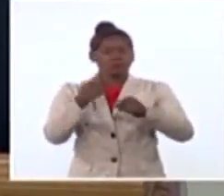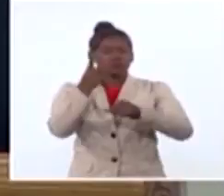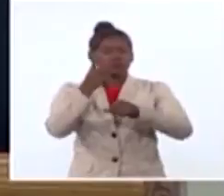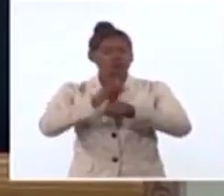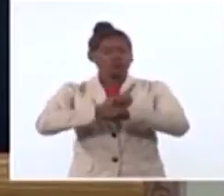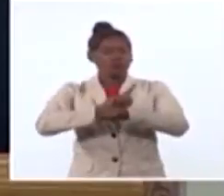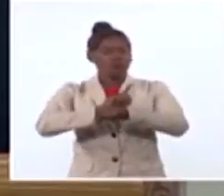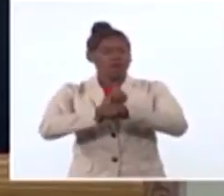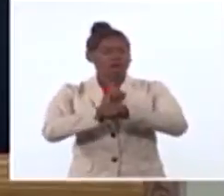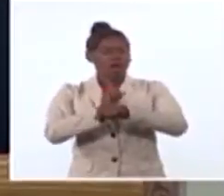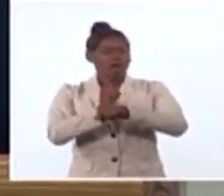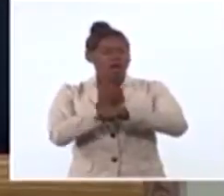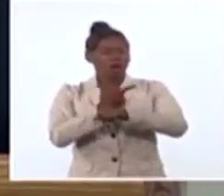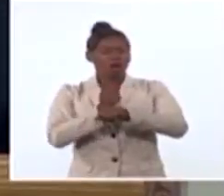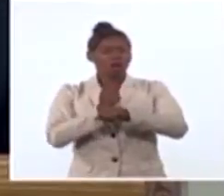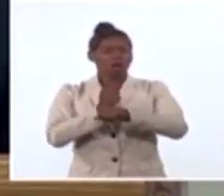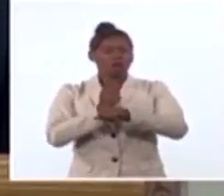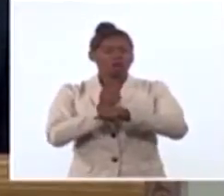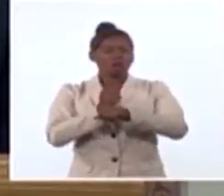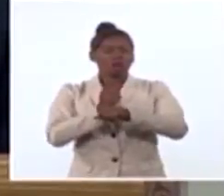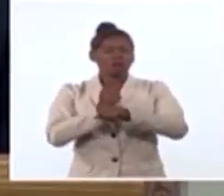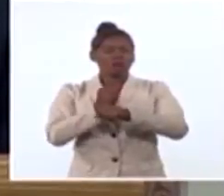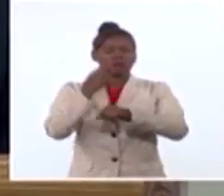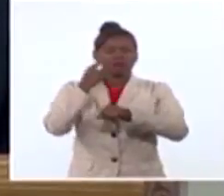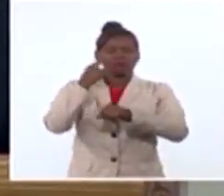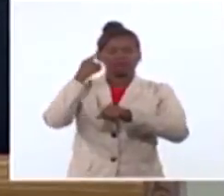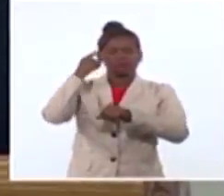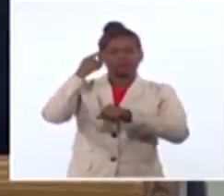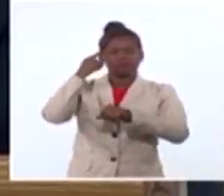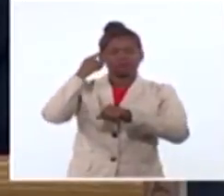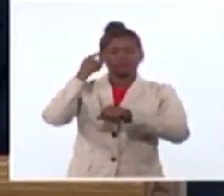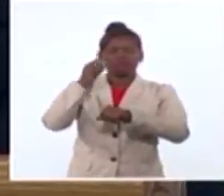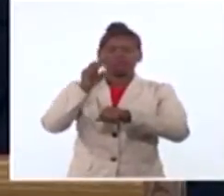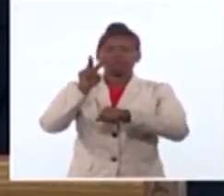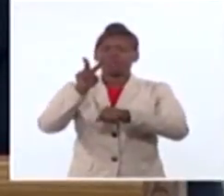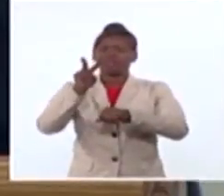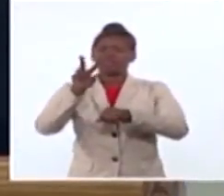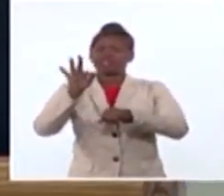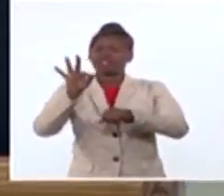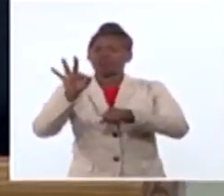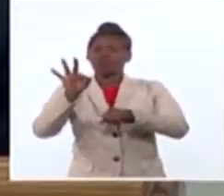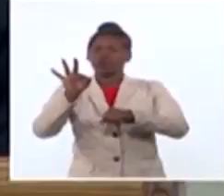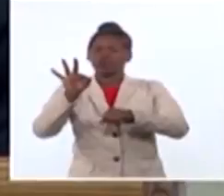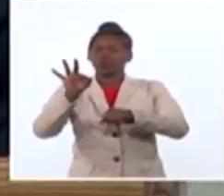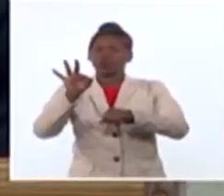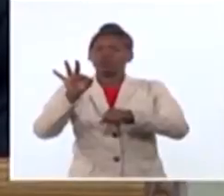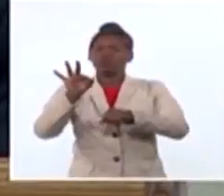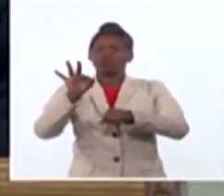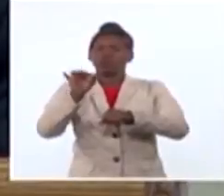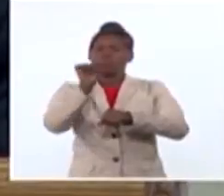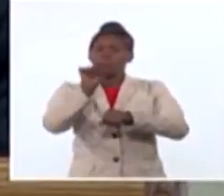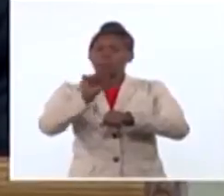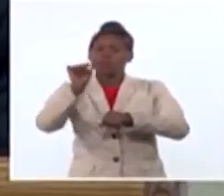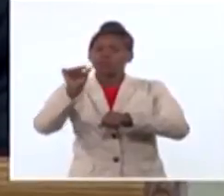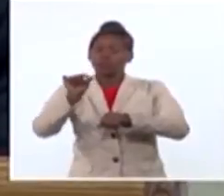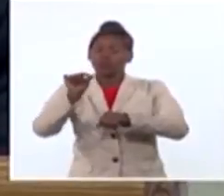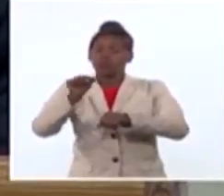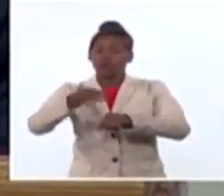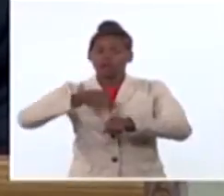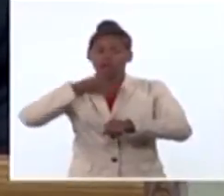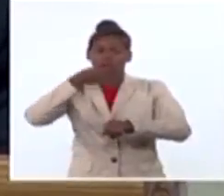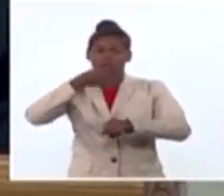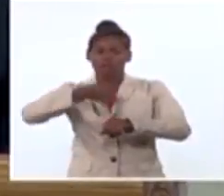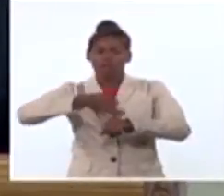compilación. Ya no son 28, son 29 declaraciones del gobierno de los